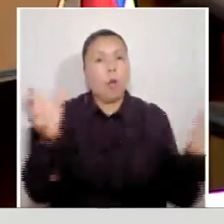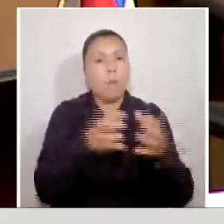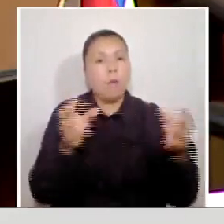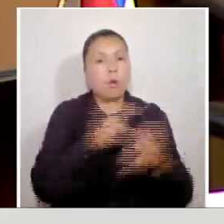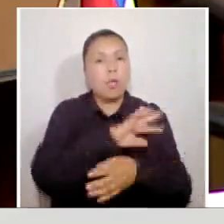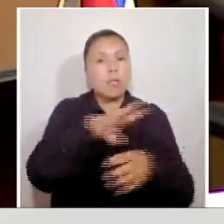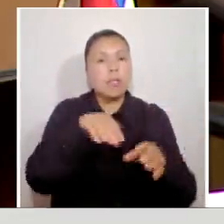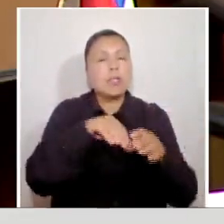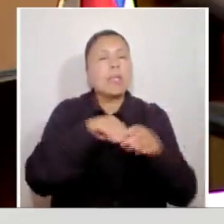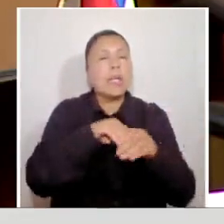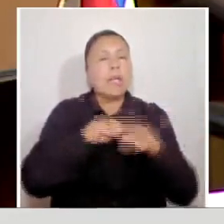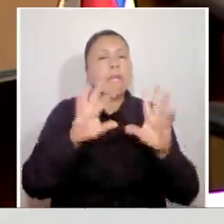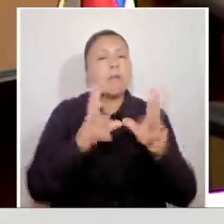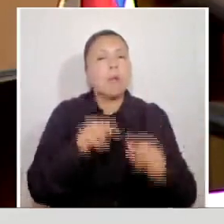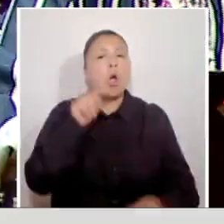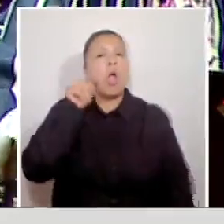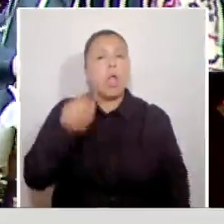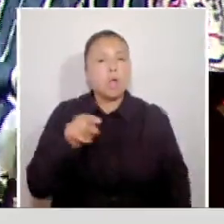Muchas gracias